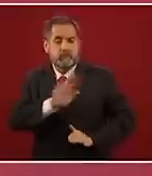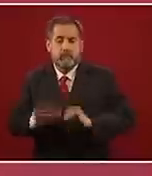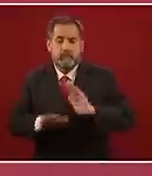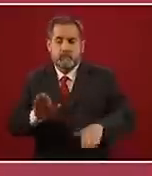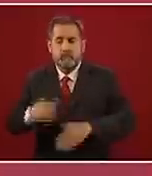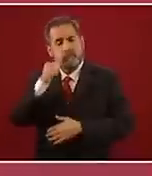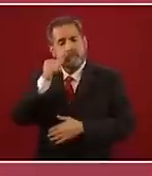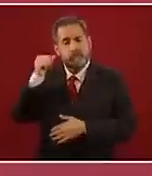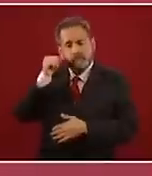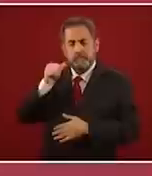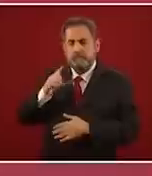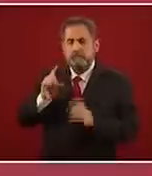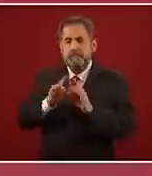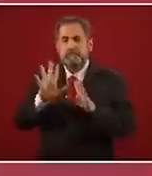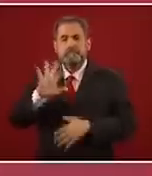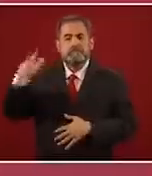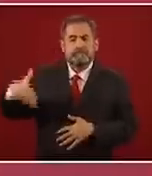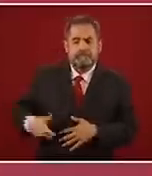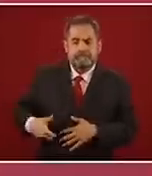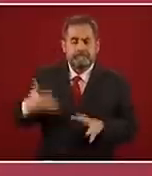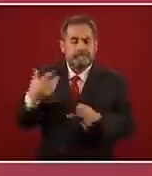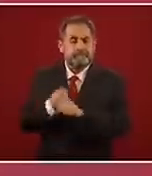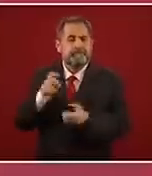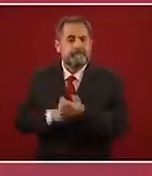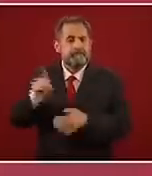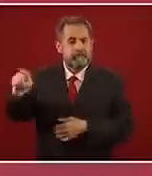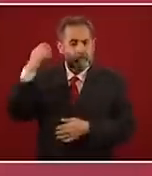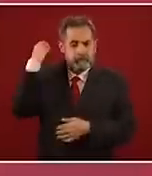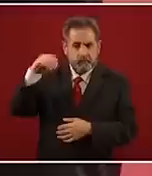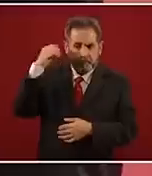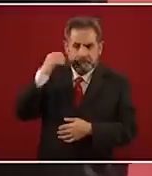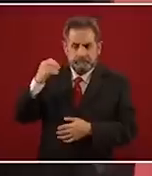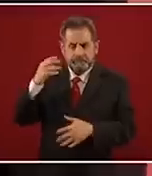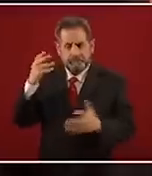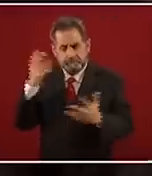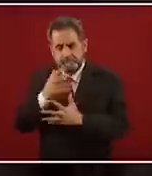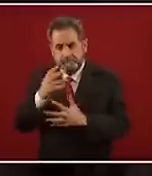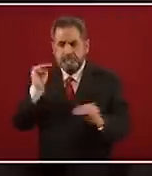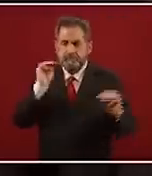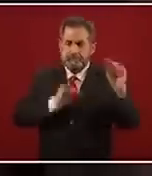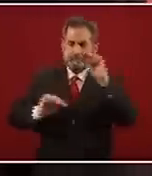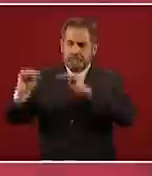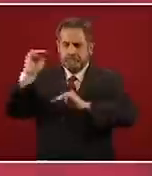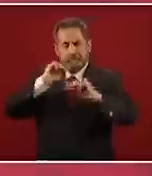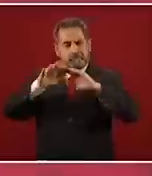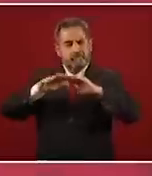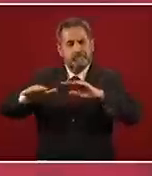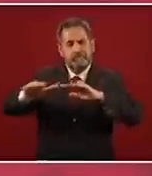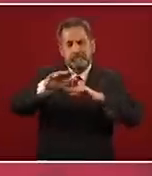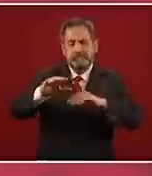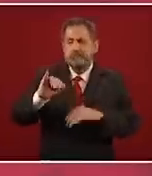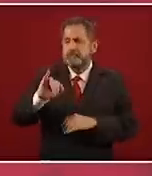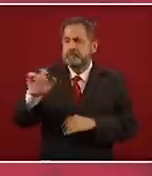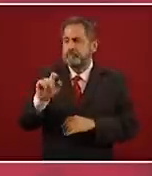vida ayer en un accidente en Oaxaca, en la sierra de